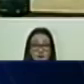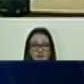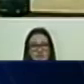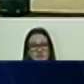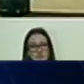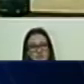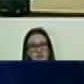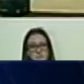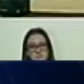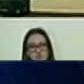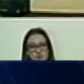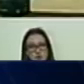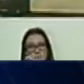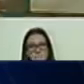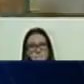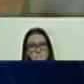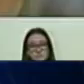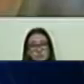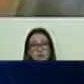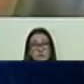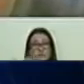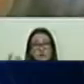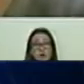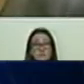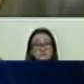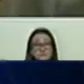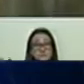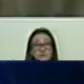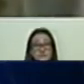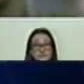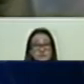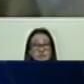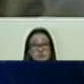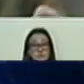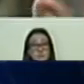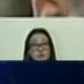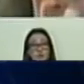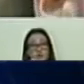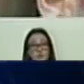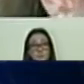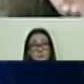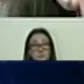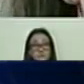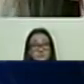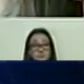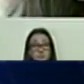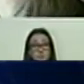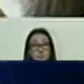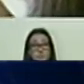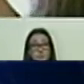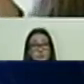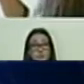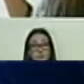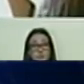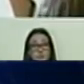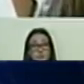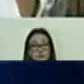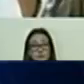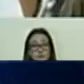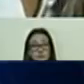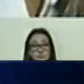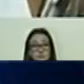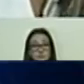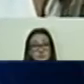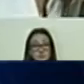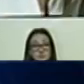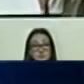millones de ciudadanos fuera de su país. 10 millones de un país del